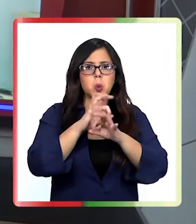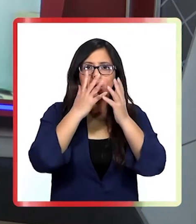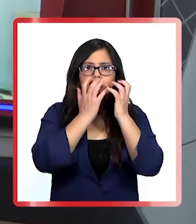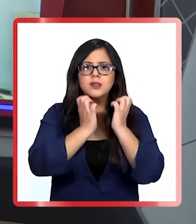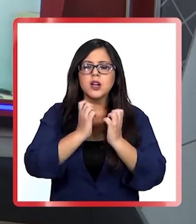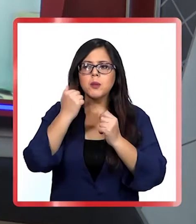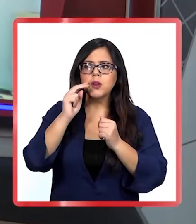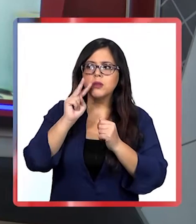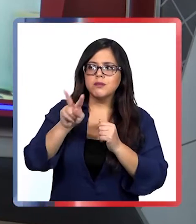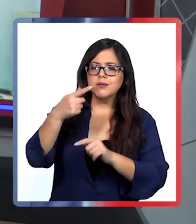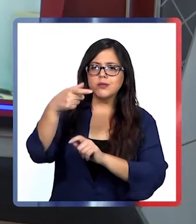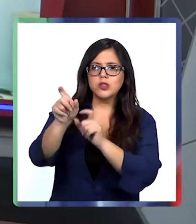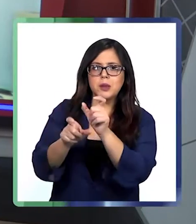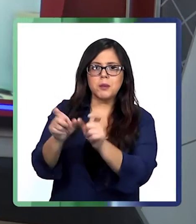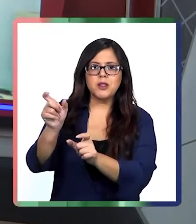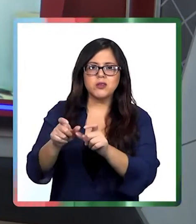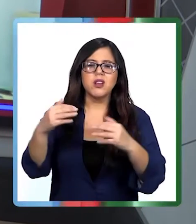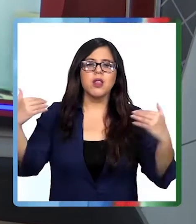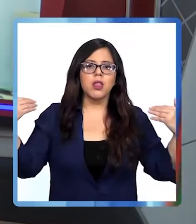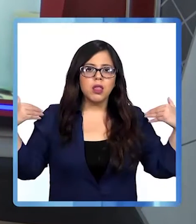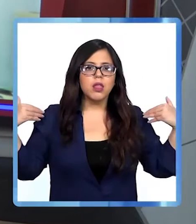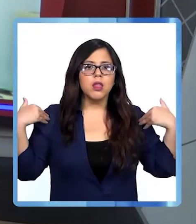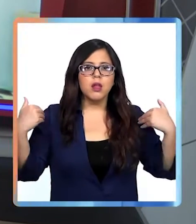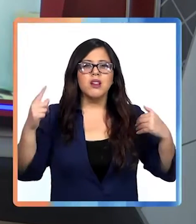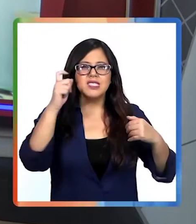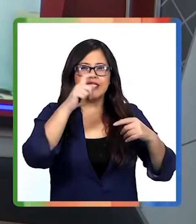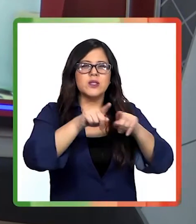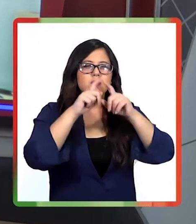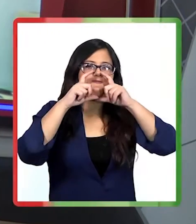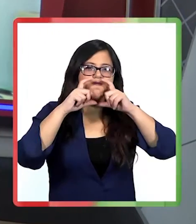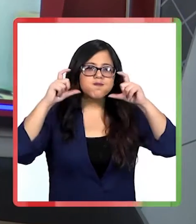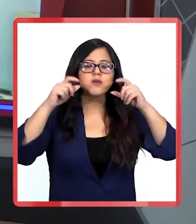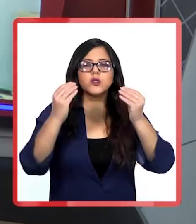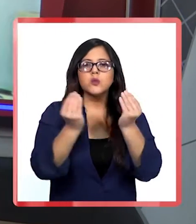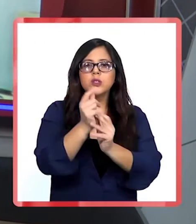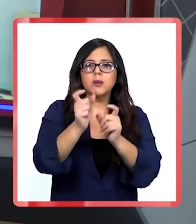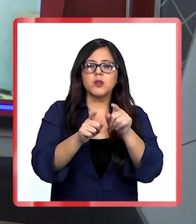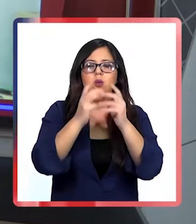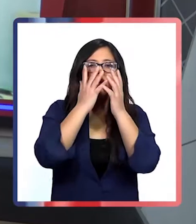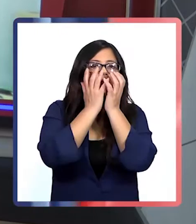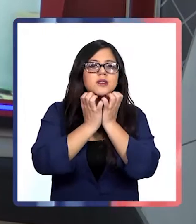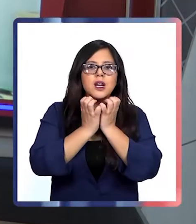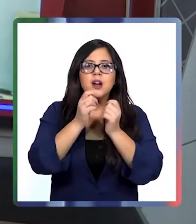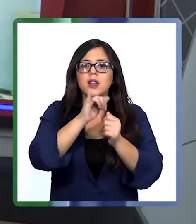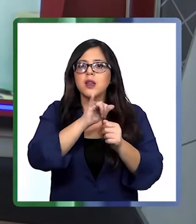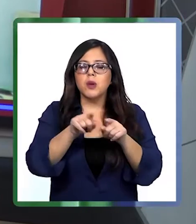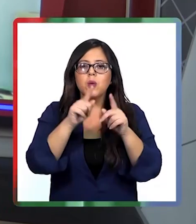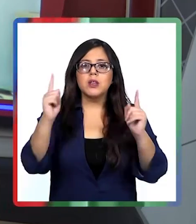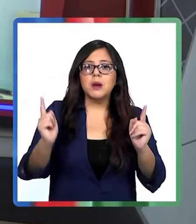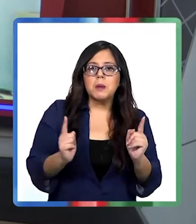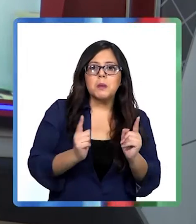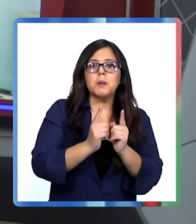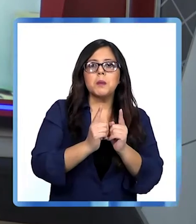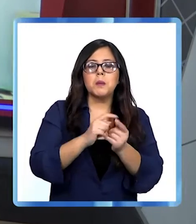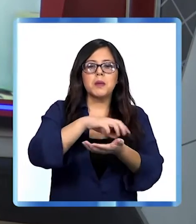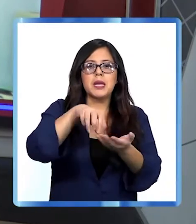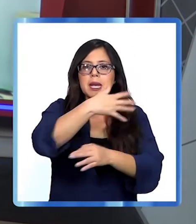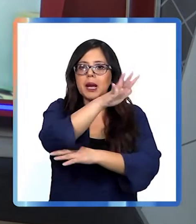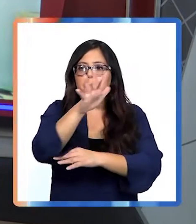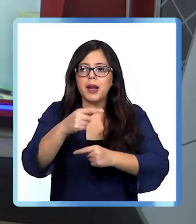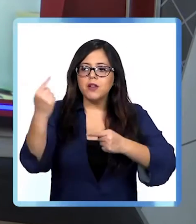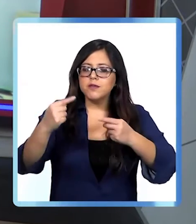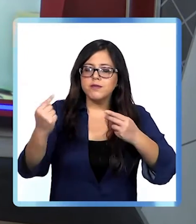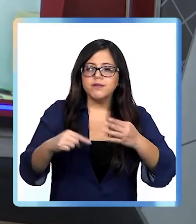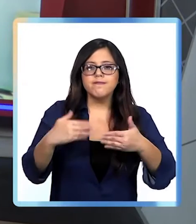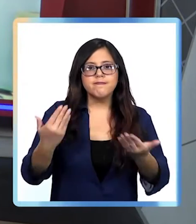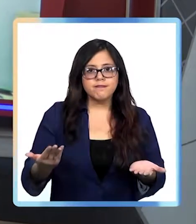nunca. Pero veo que los demás, hacen deporte y cuesta hacer deporte con mascarilla, entonces muchos se lo sacan, pero después se juntan en un parque, en